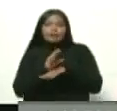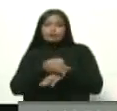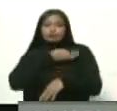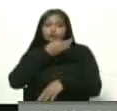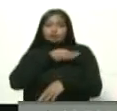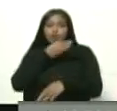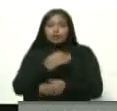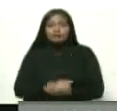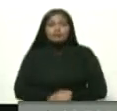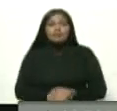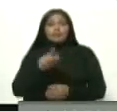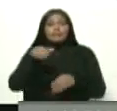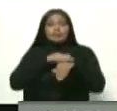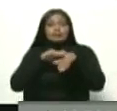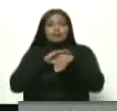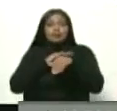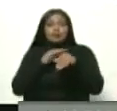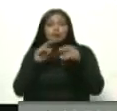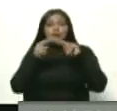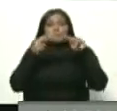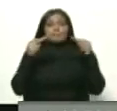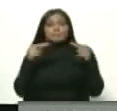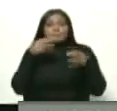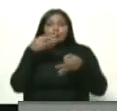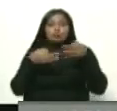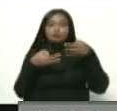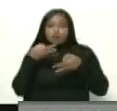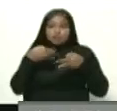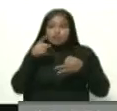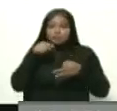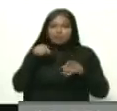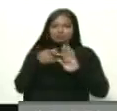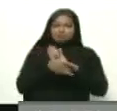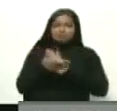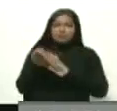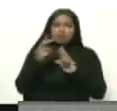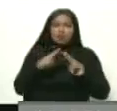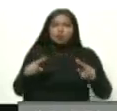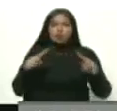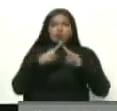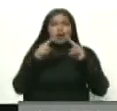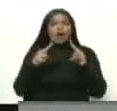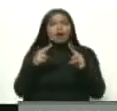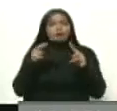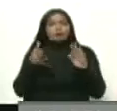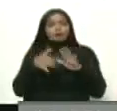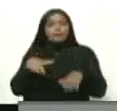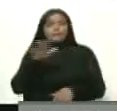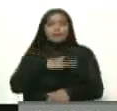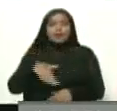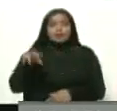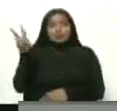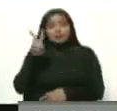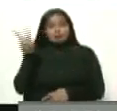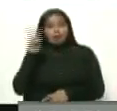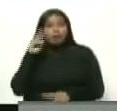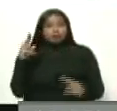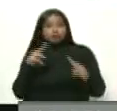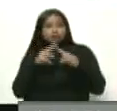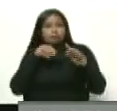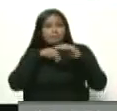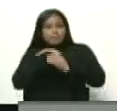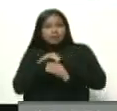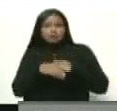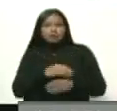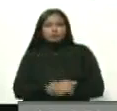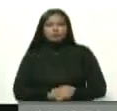ministro de Poder Popular para la Acción Interior, Justicia y Paz, nos encontramos acá, en la estación del Metro Plaza Venezuela,